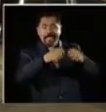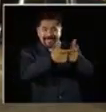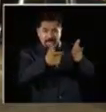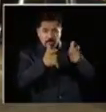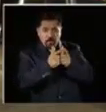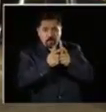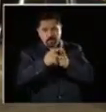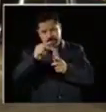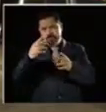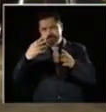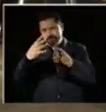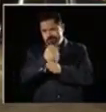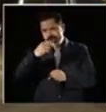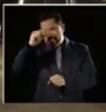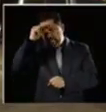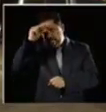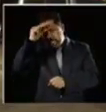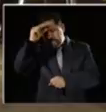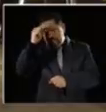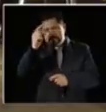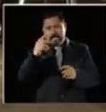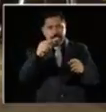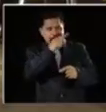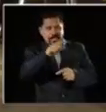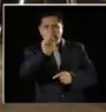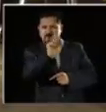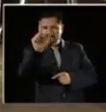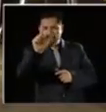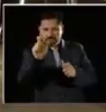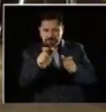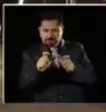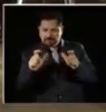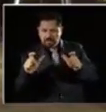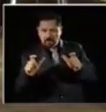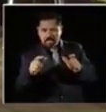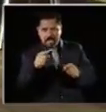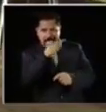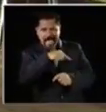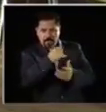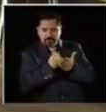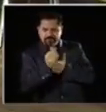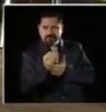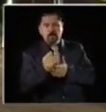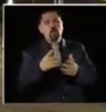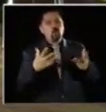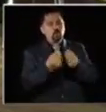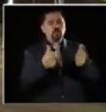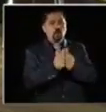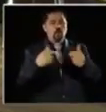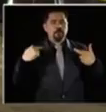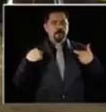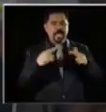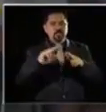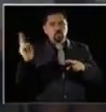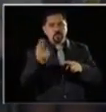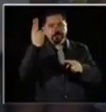no solamente los especialistas en temas de seguridad tomaron decisiones, también fueron académicos, también fueron